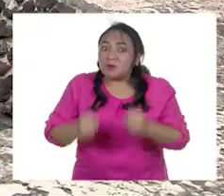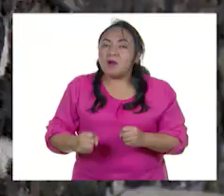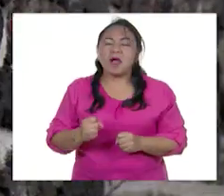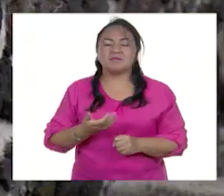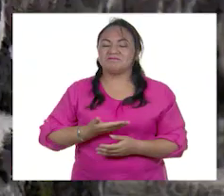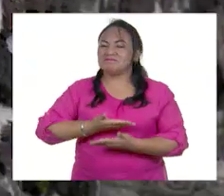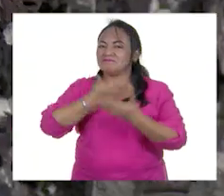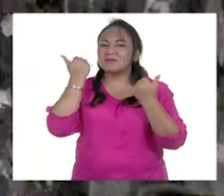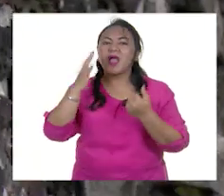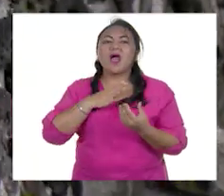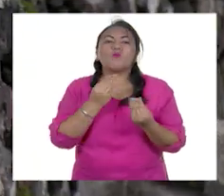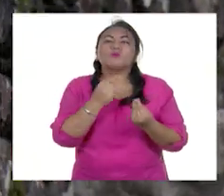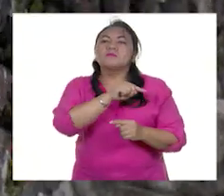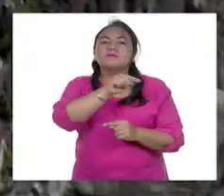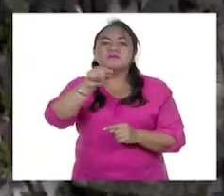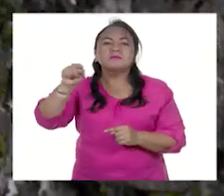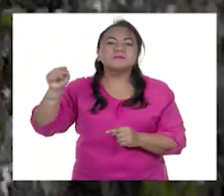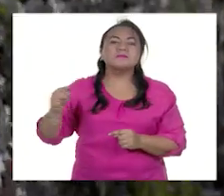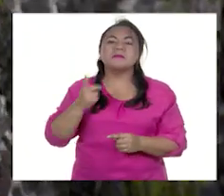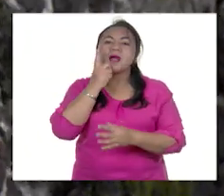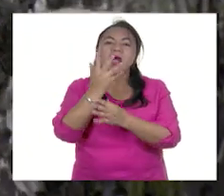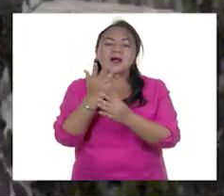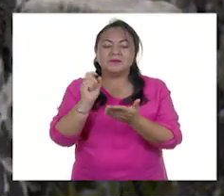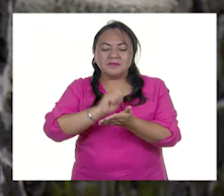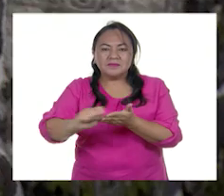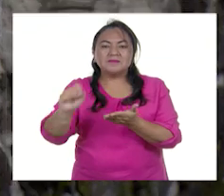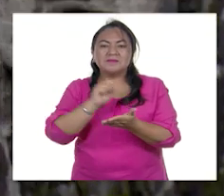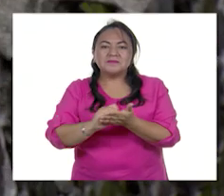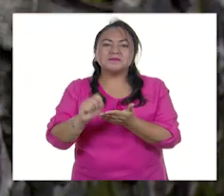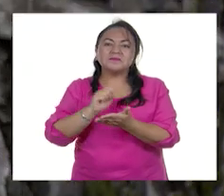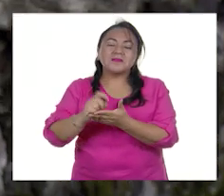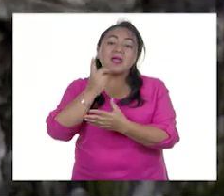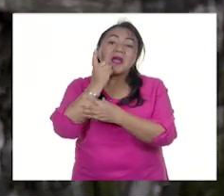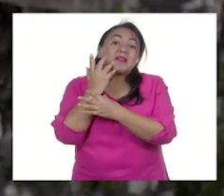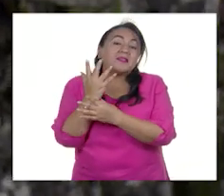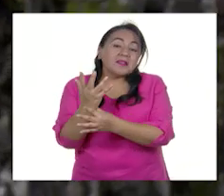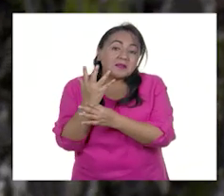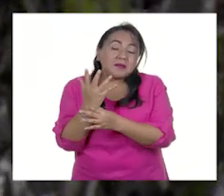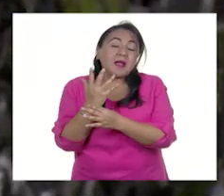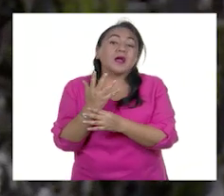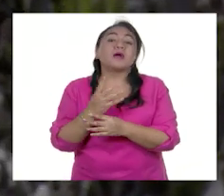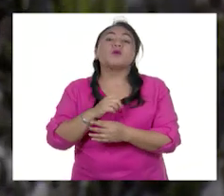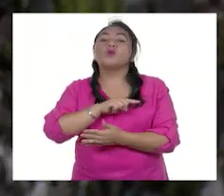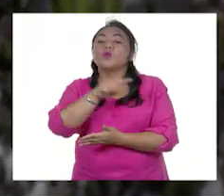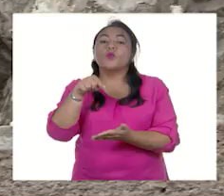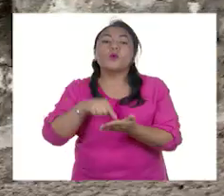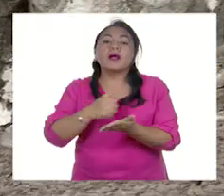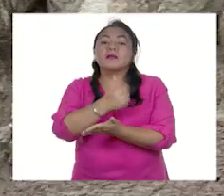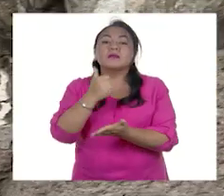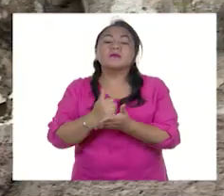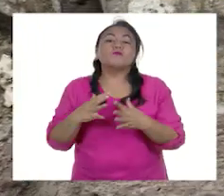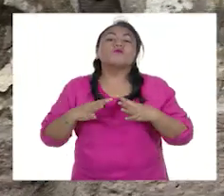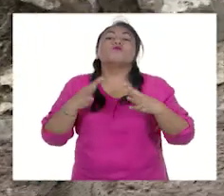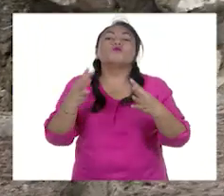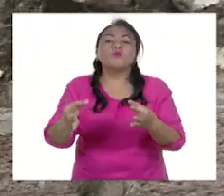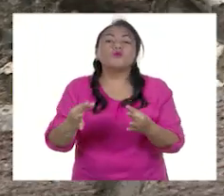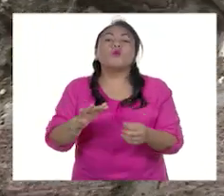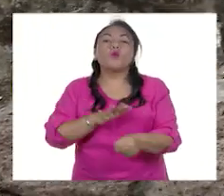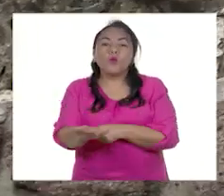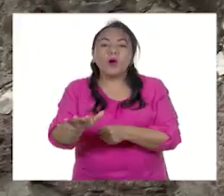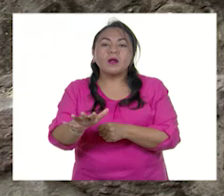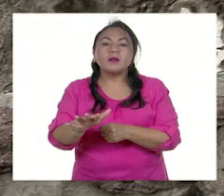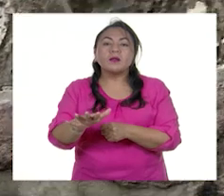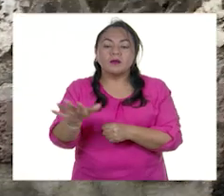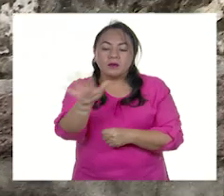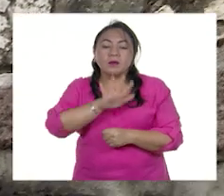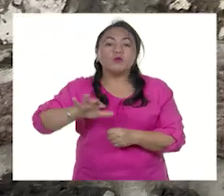muchas fuentes, varias fuentes documentales que nos dicen que originalmente la ciudad se fundó en el